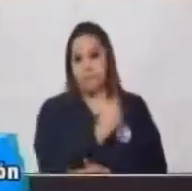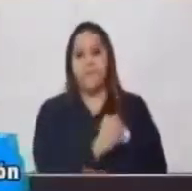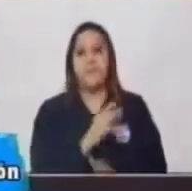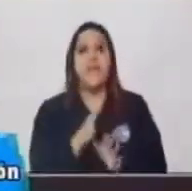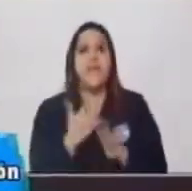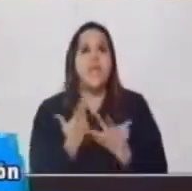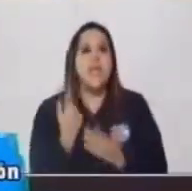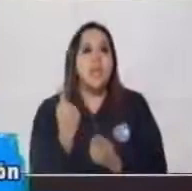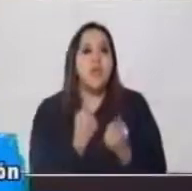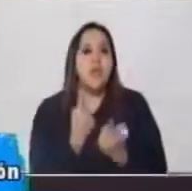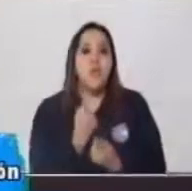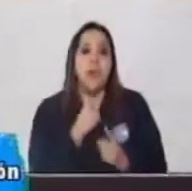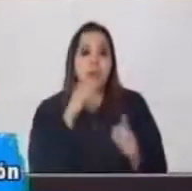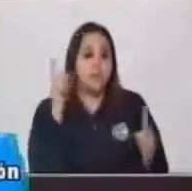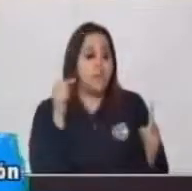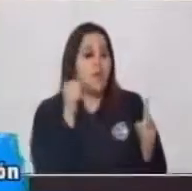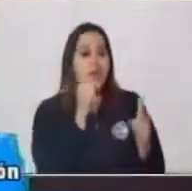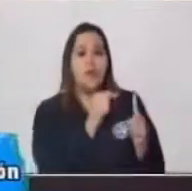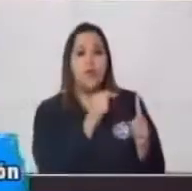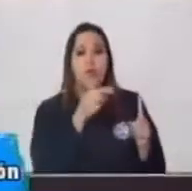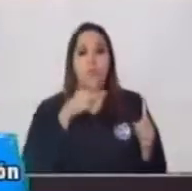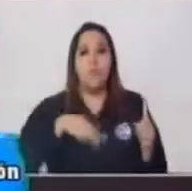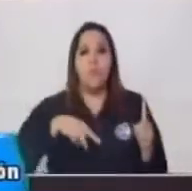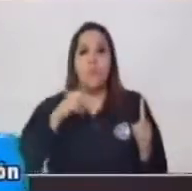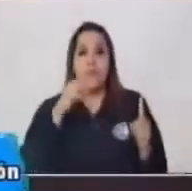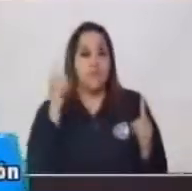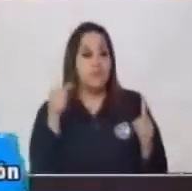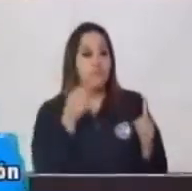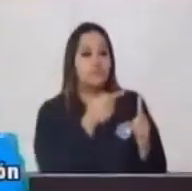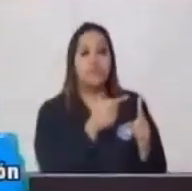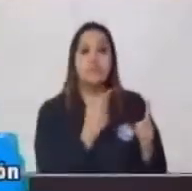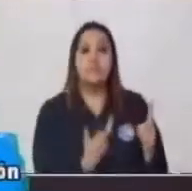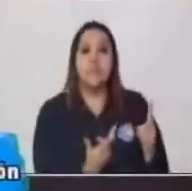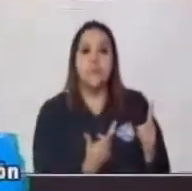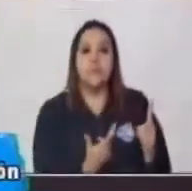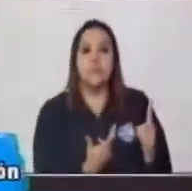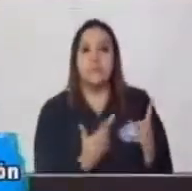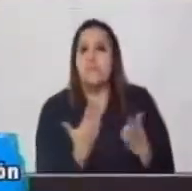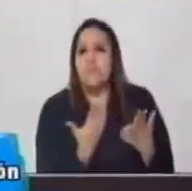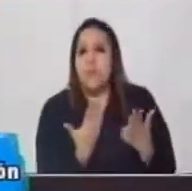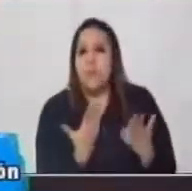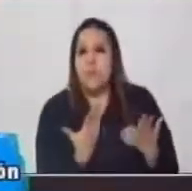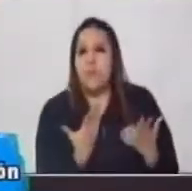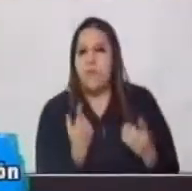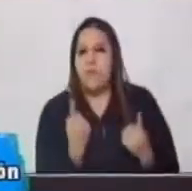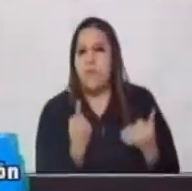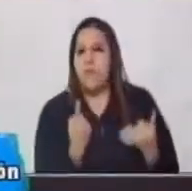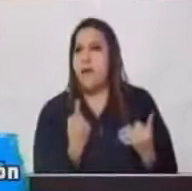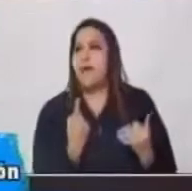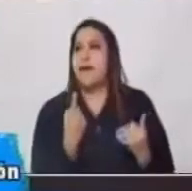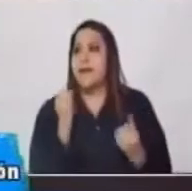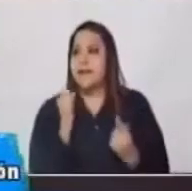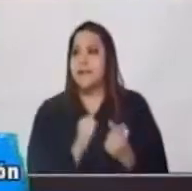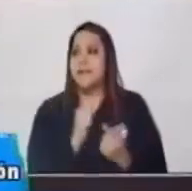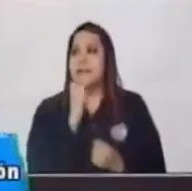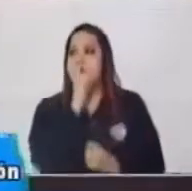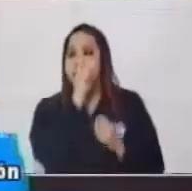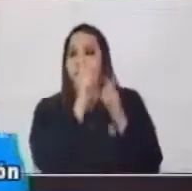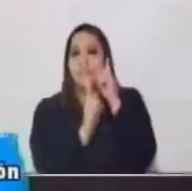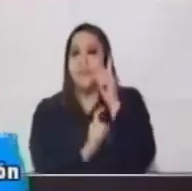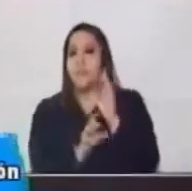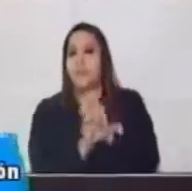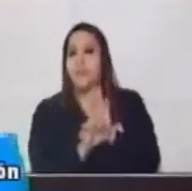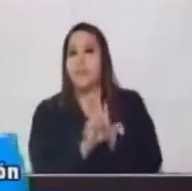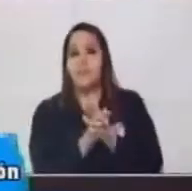es el objeto indirecto? Aprendamos a identificarlo. ¿Cómo lo identifico? Lo identifico preguntándole al verbo